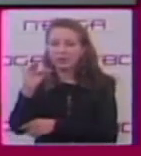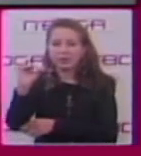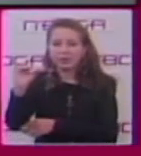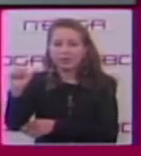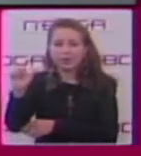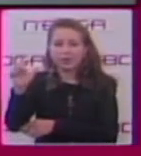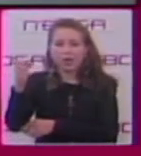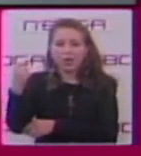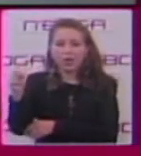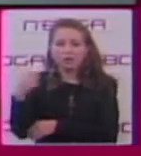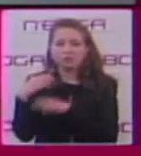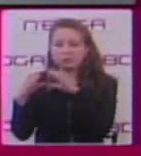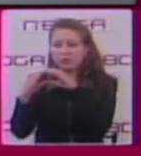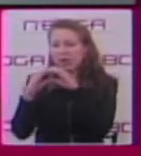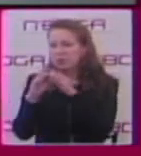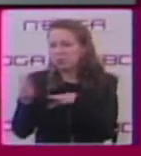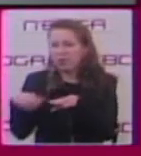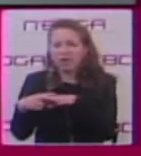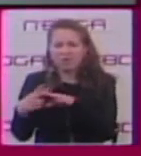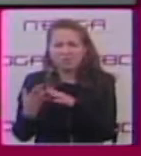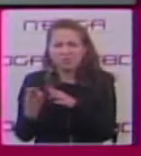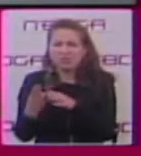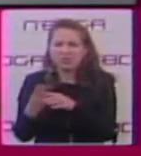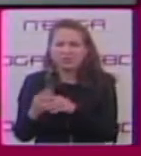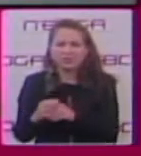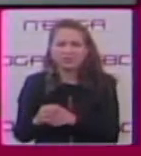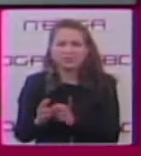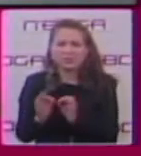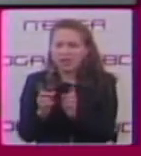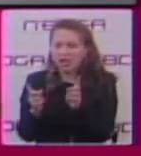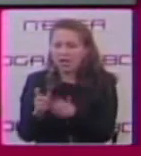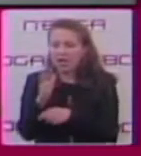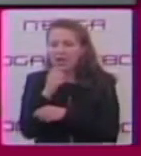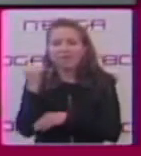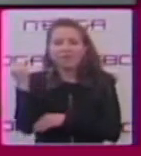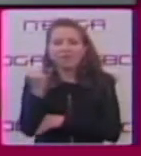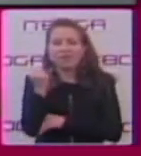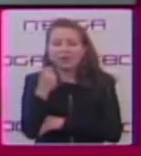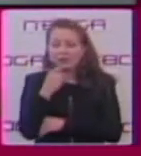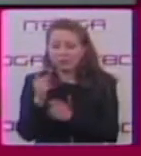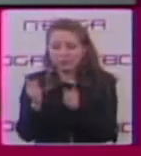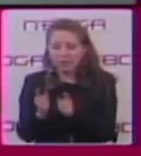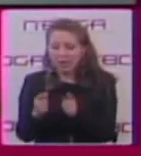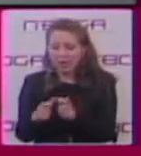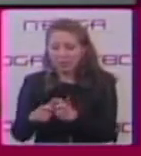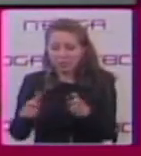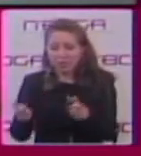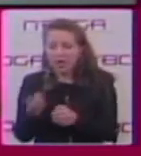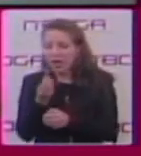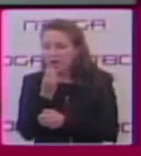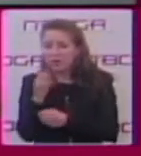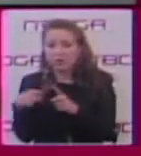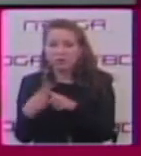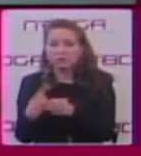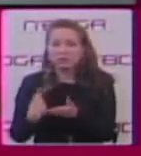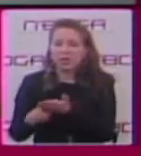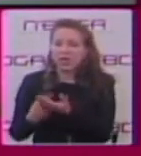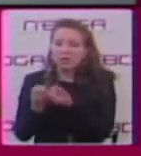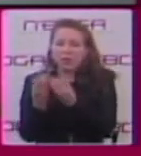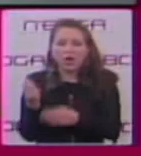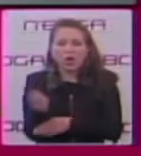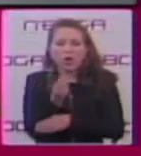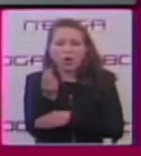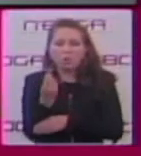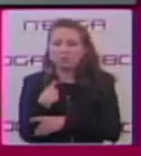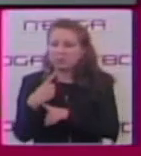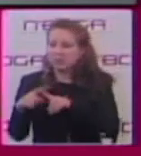sándwich informal, un sándwich, el steak sándwich, famoso por su cuarto de metro, y que era un lugar de reunión de muchos chicos